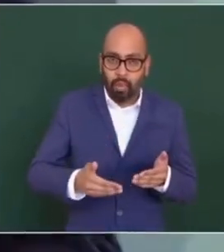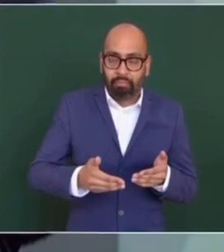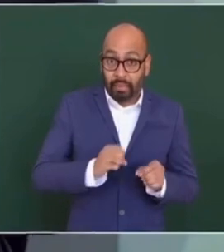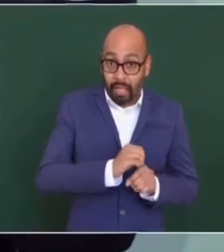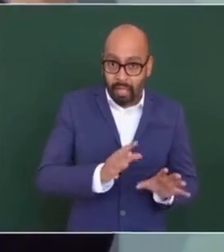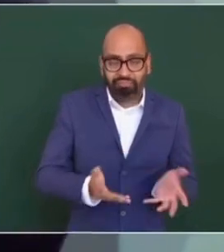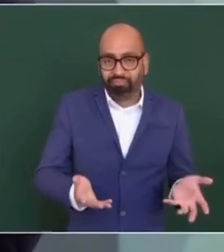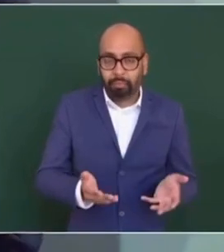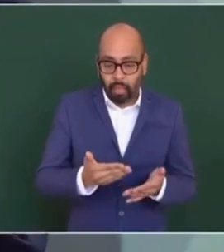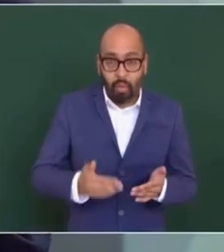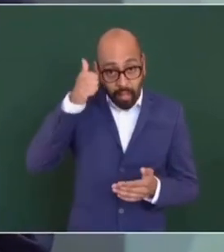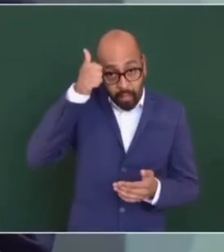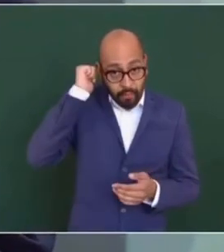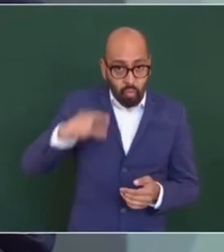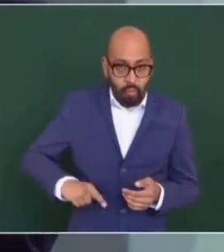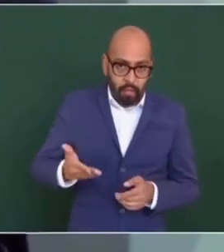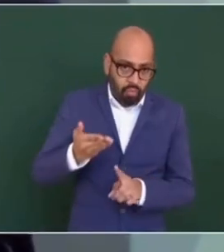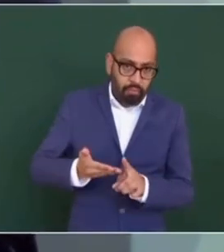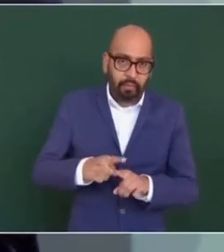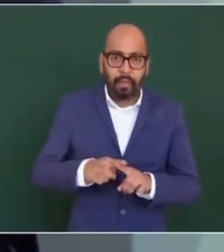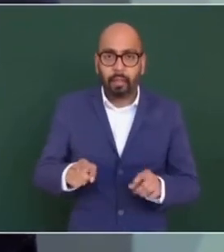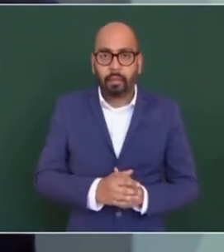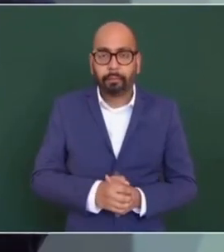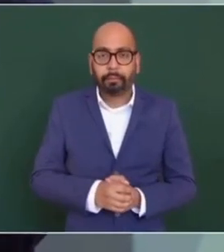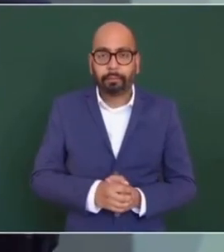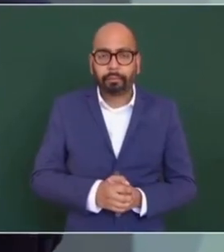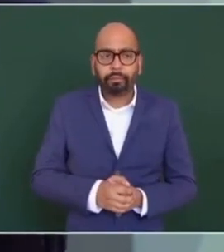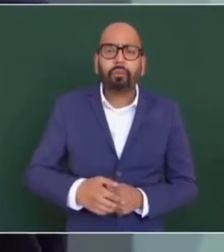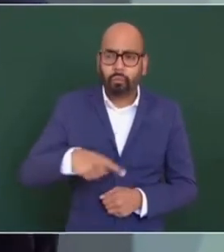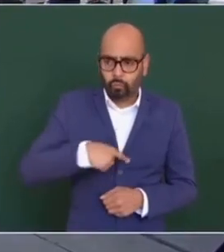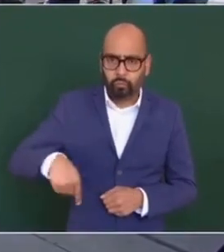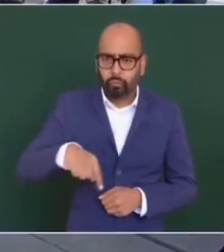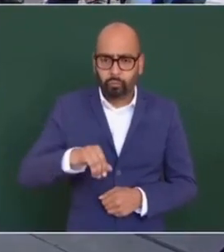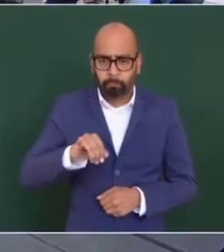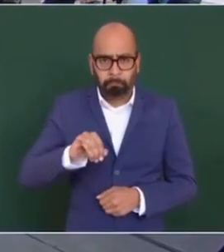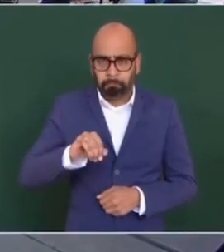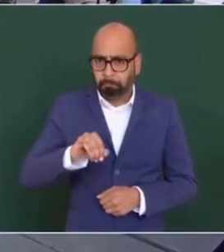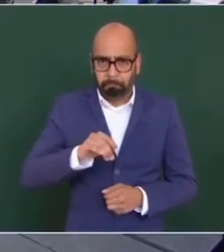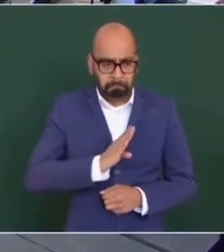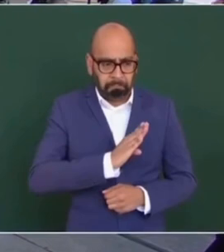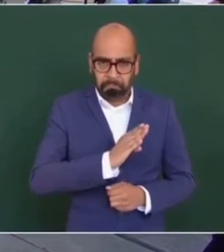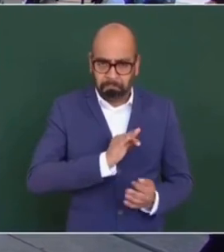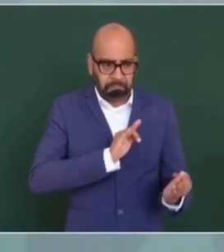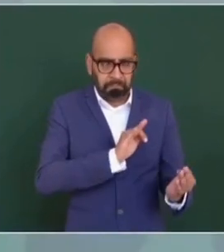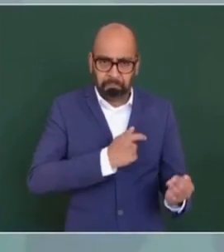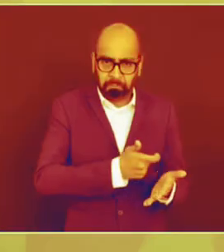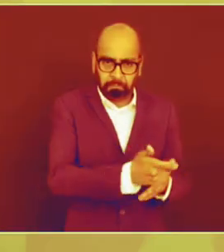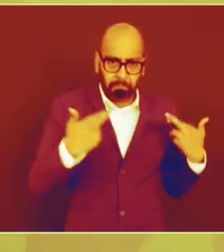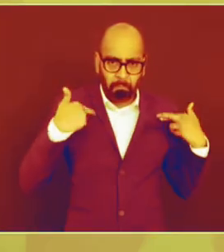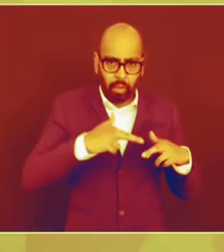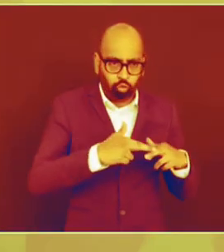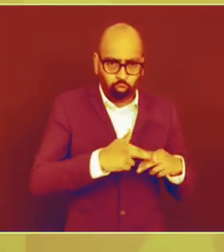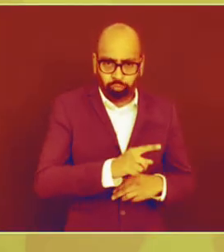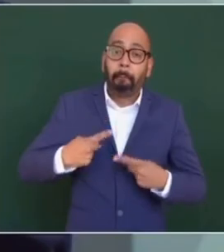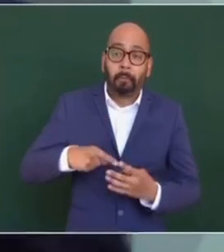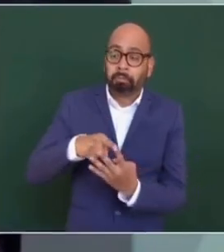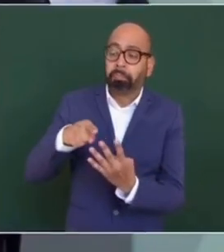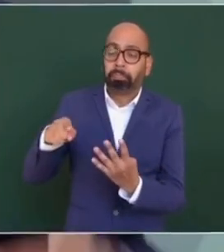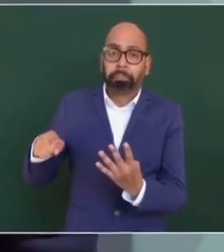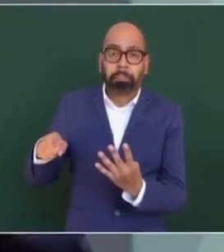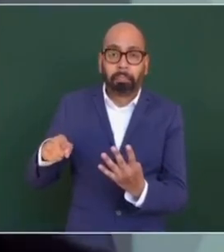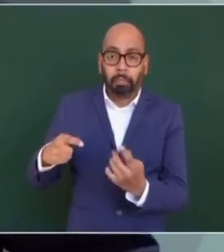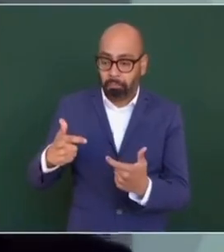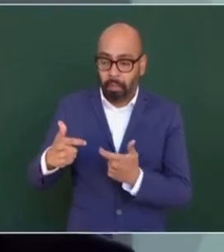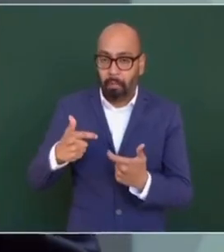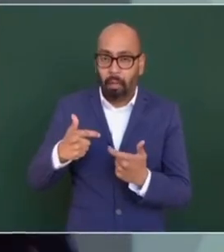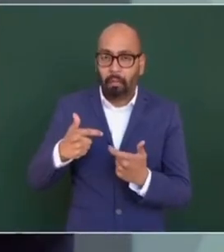pues, ya es distinto. Entonces vamos a estar entregando de manera directa a todos los maestros, para que también no haya aviadores, se haga una